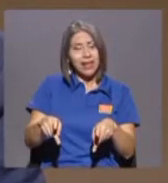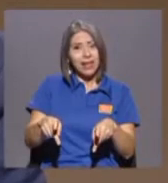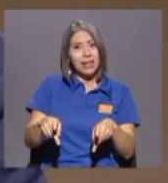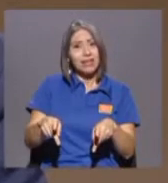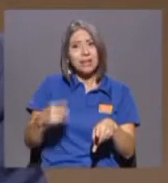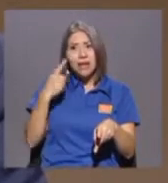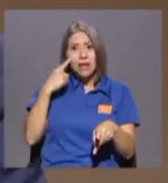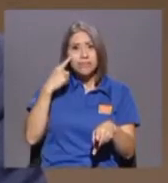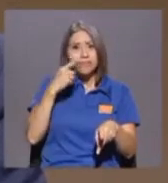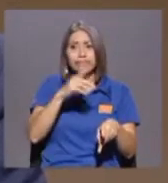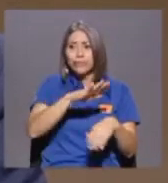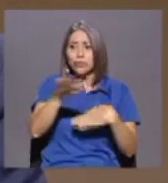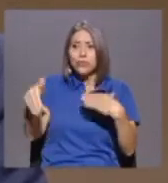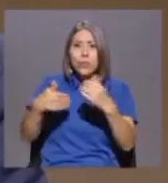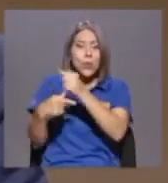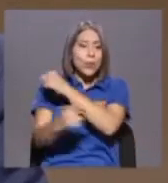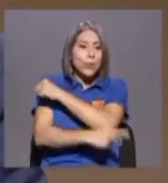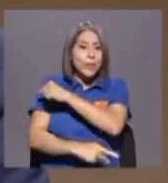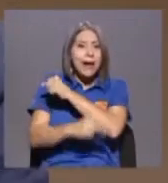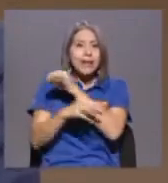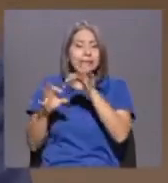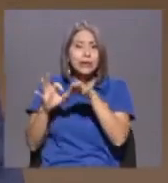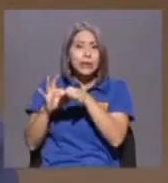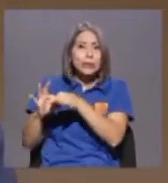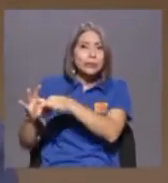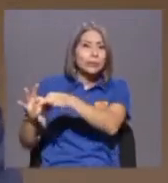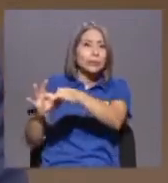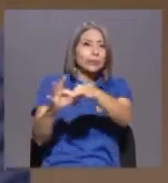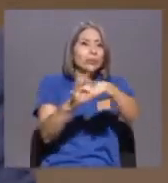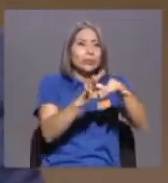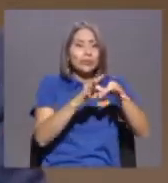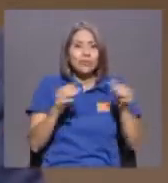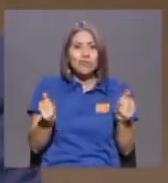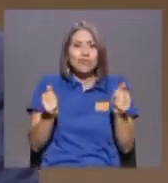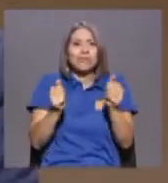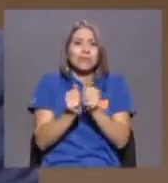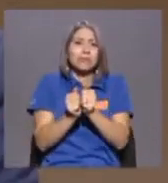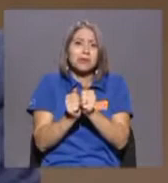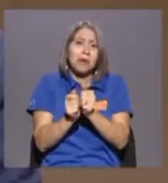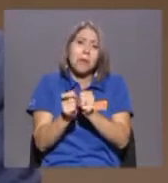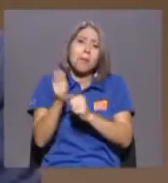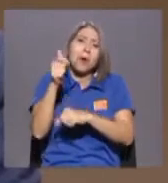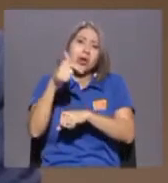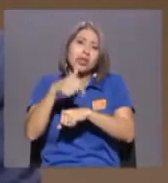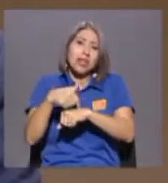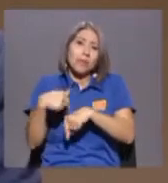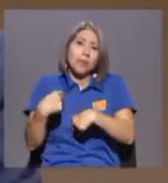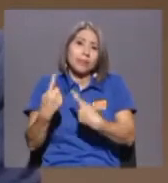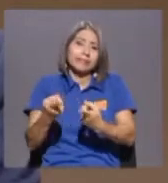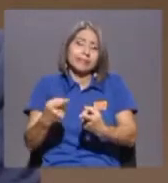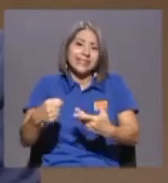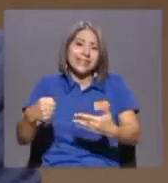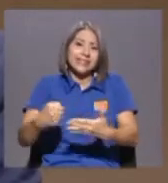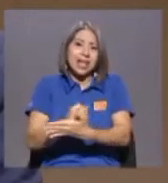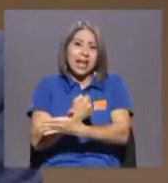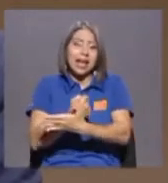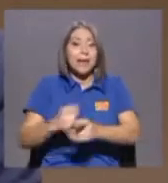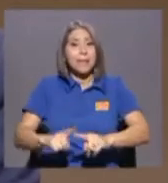unidad nacional que duró poco, desgraciadamente, pero